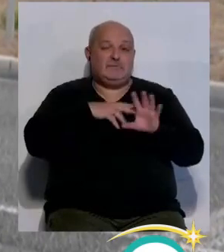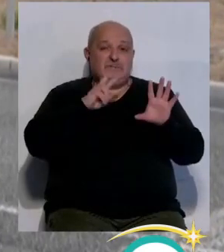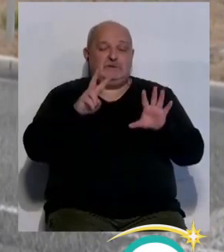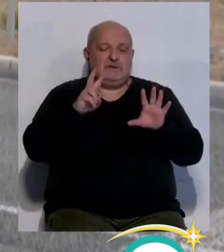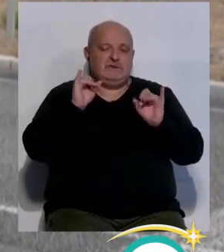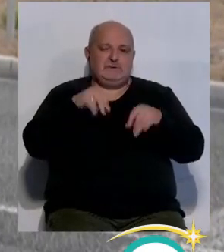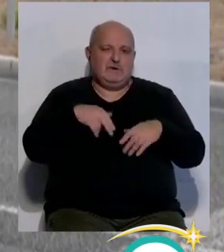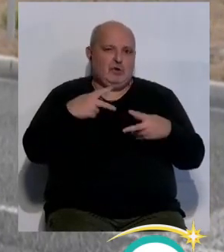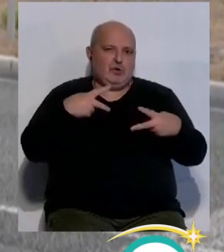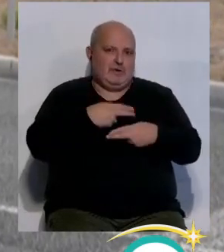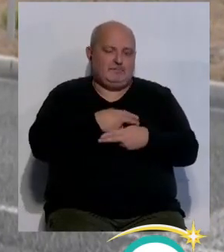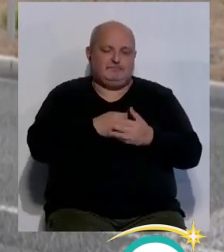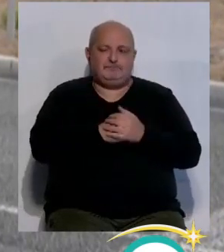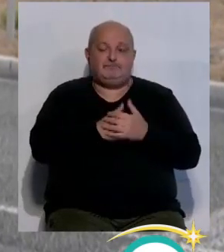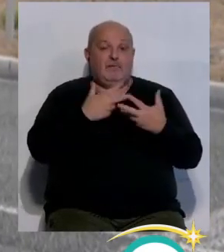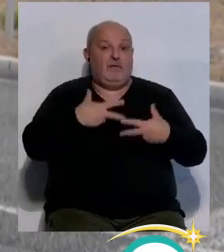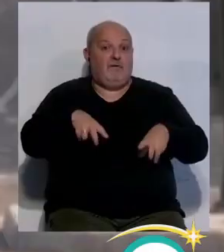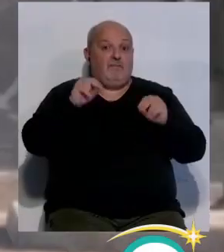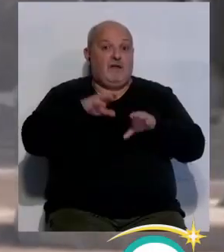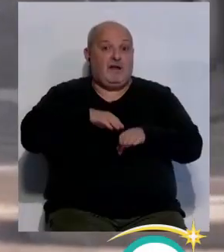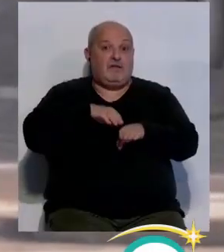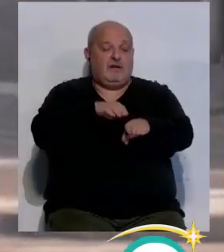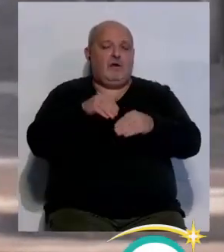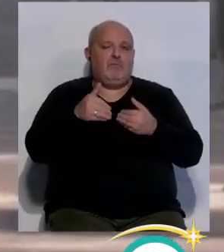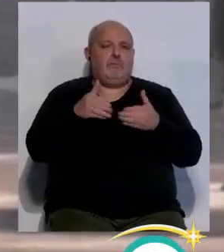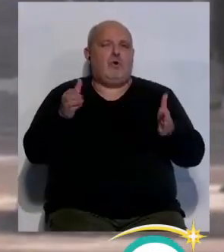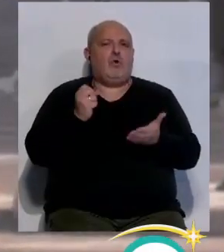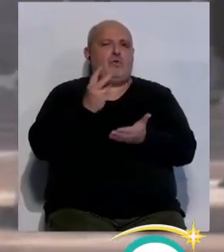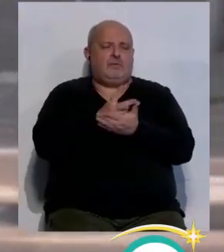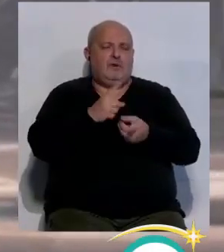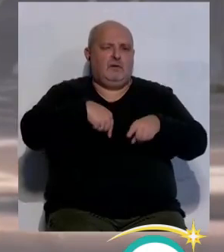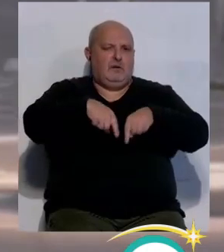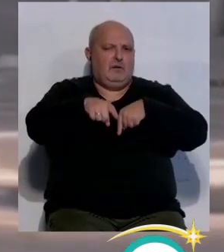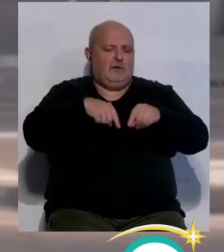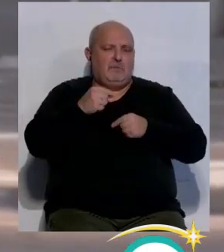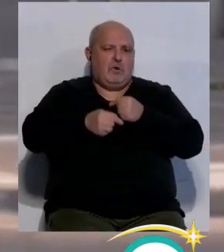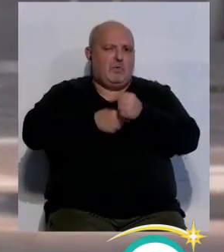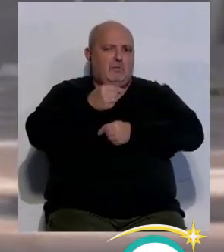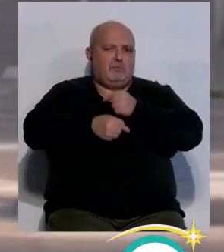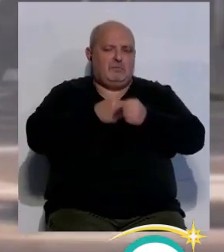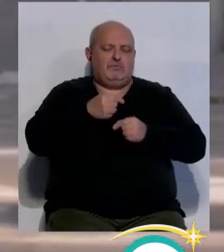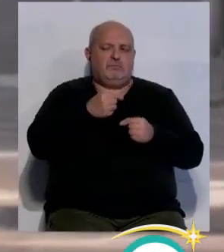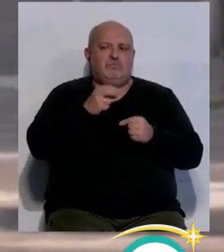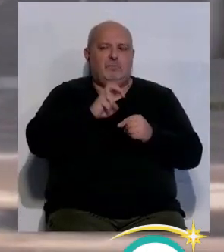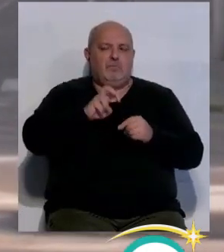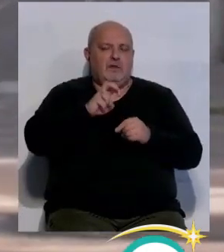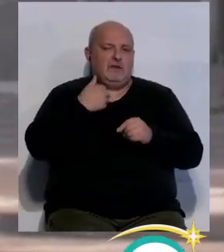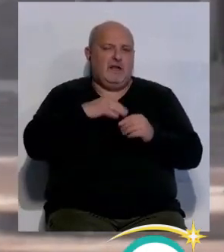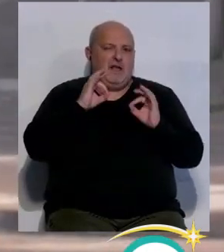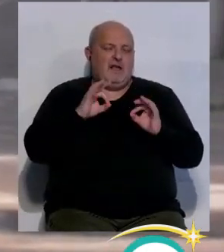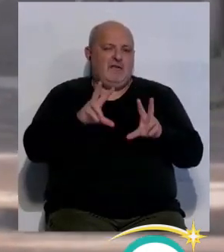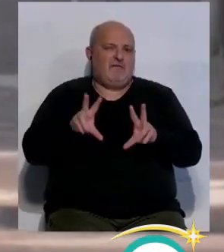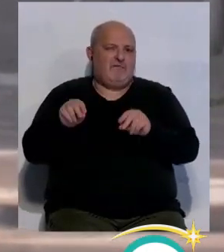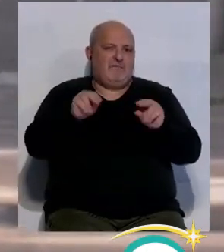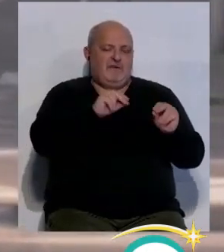7 sin servicio. Una vez finalizada la cabalgata, la apertura del tráfico se restablecerá progresivamente por tramos una vez